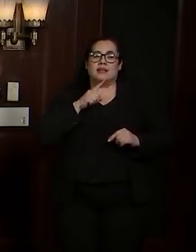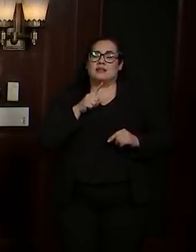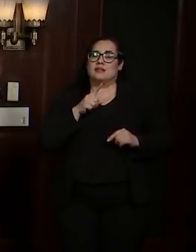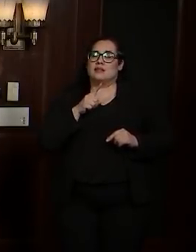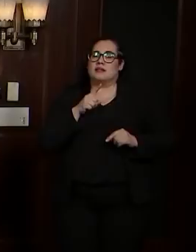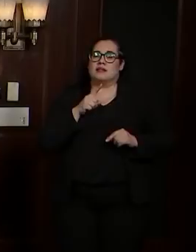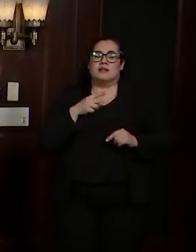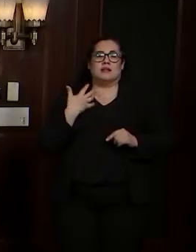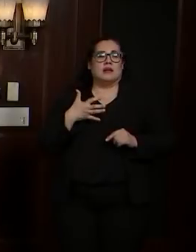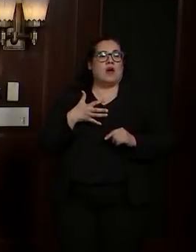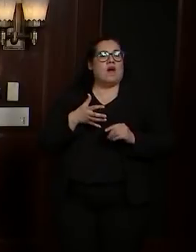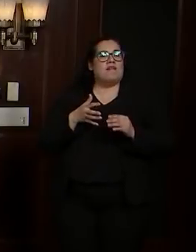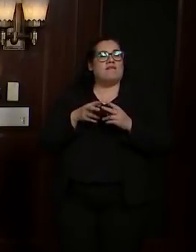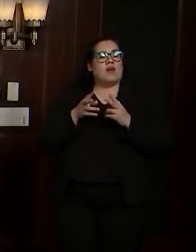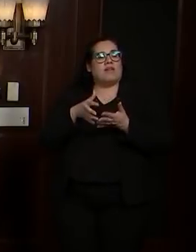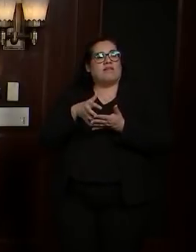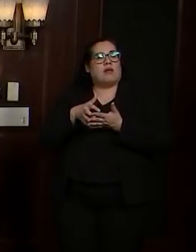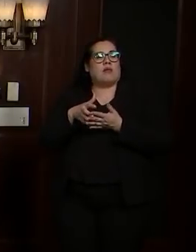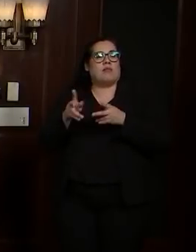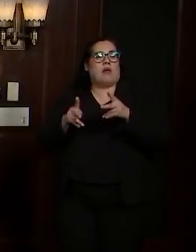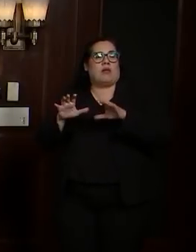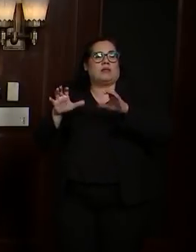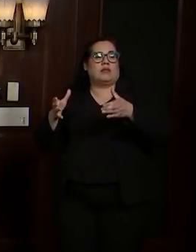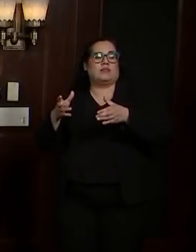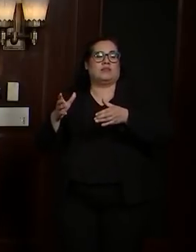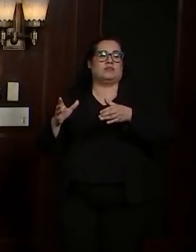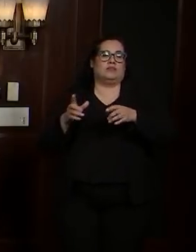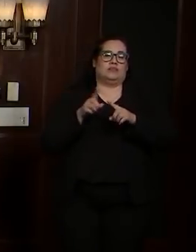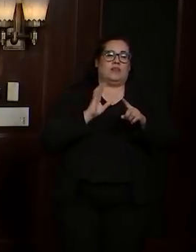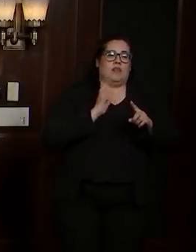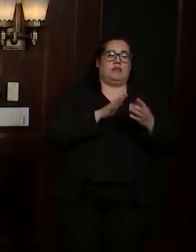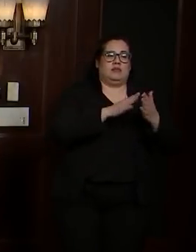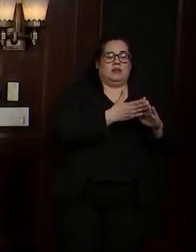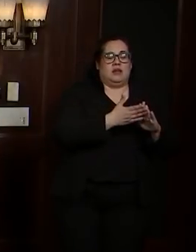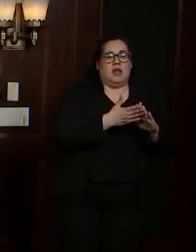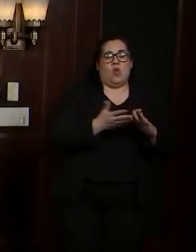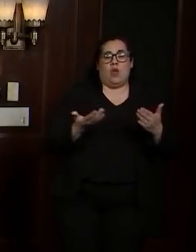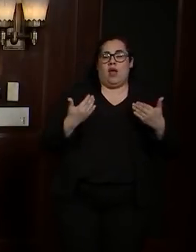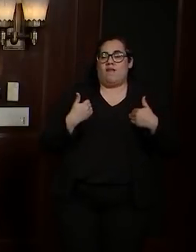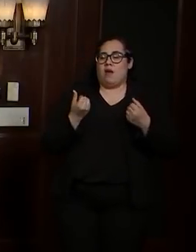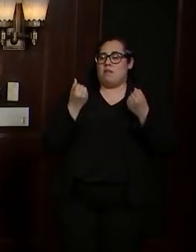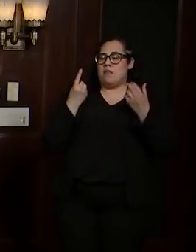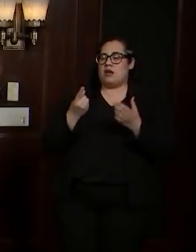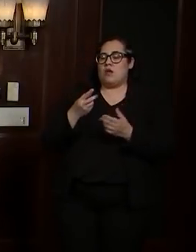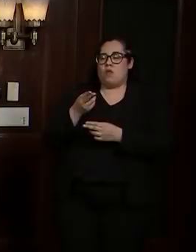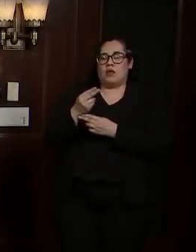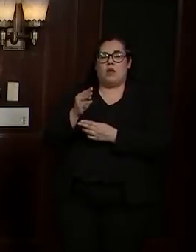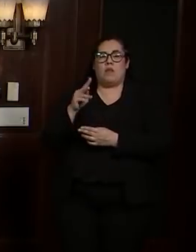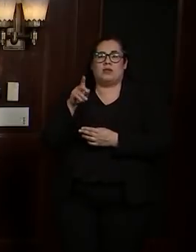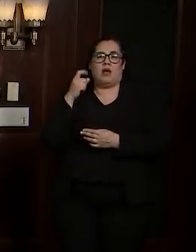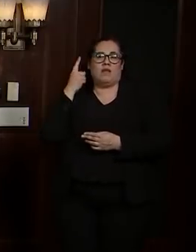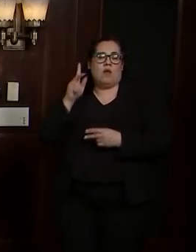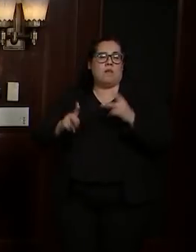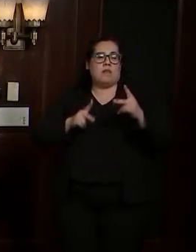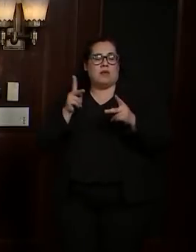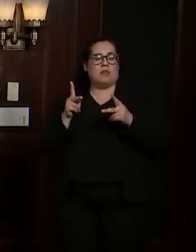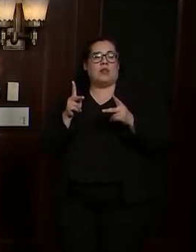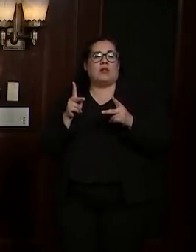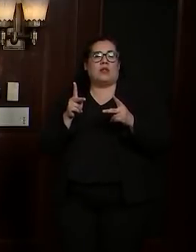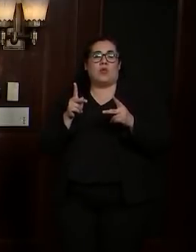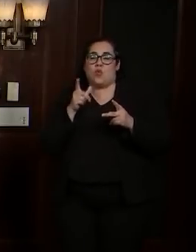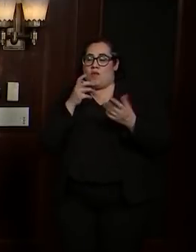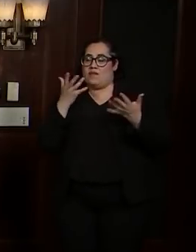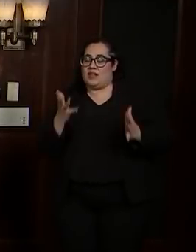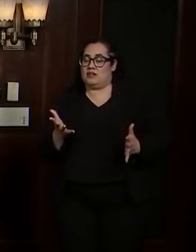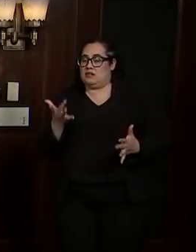más vulnerables de la población. Y tenemos 900 habitaciones en hoteles y moteles para que personas